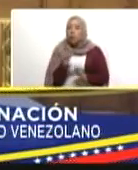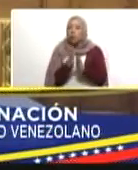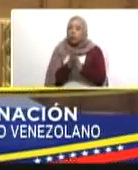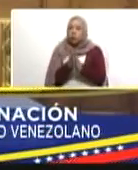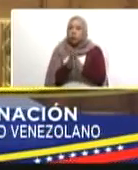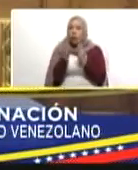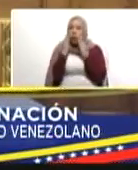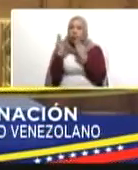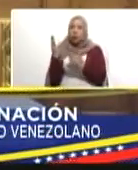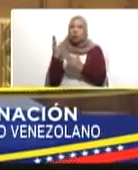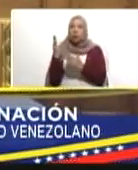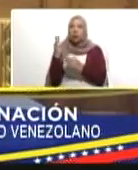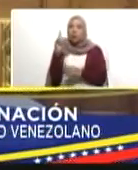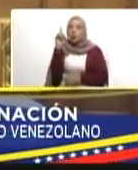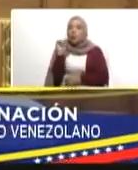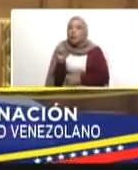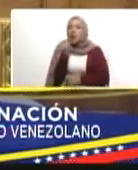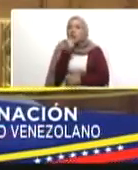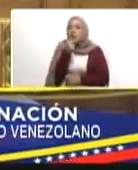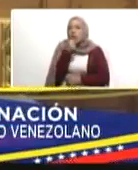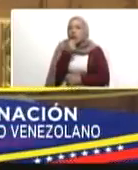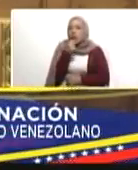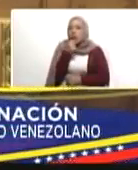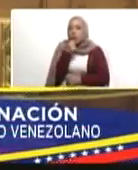periodistas un pequeño